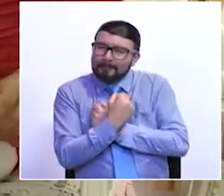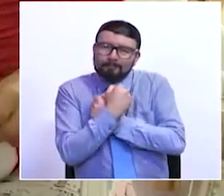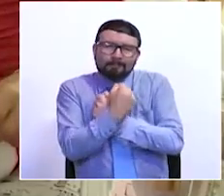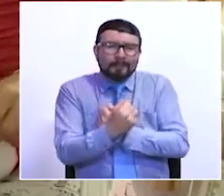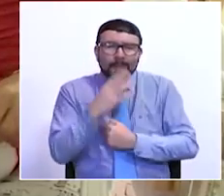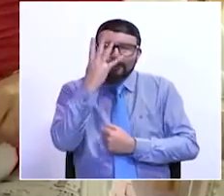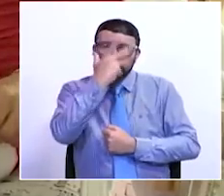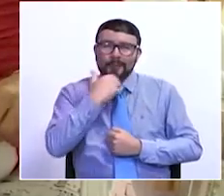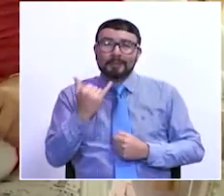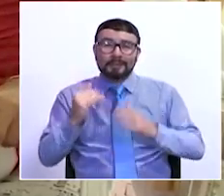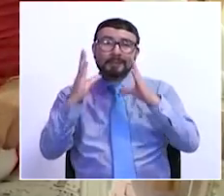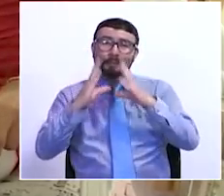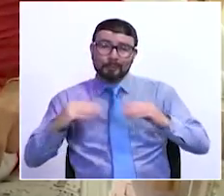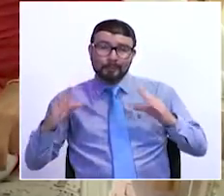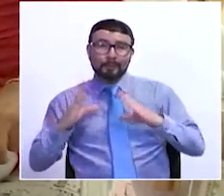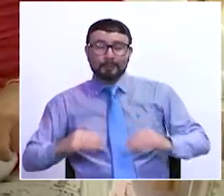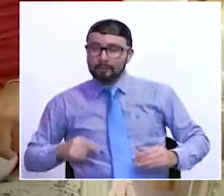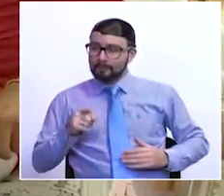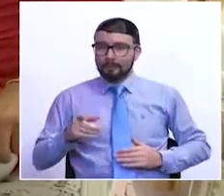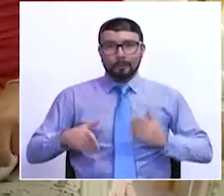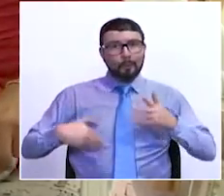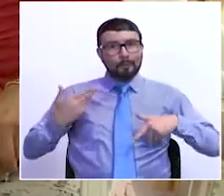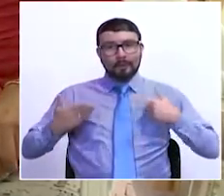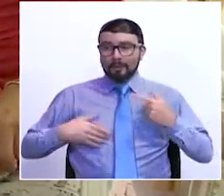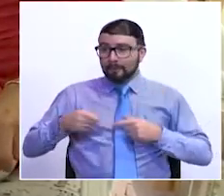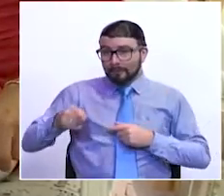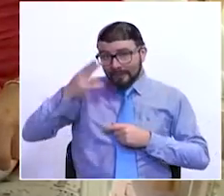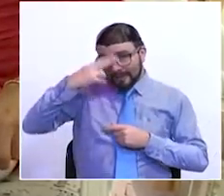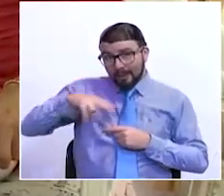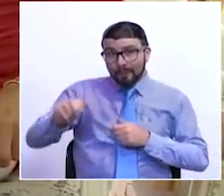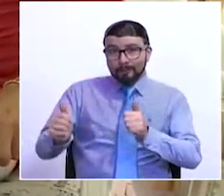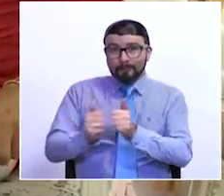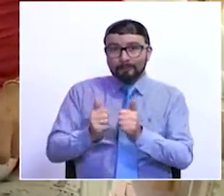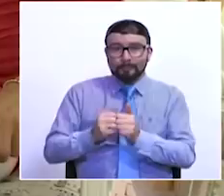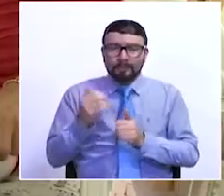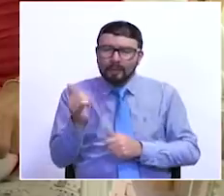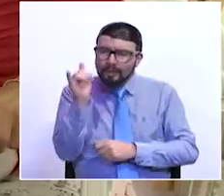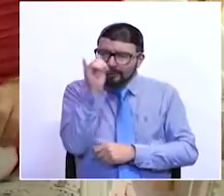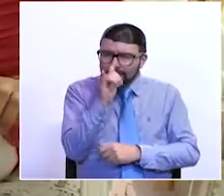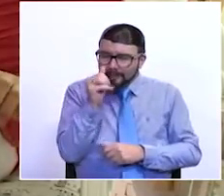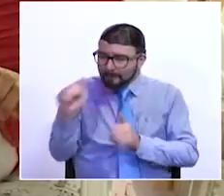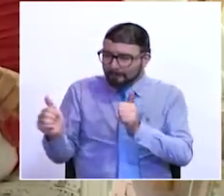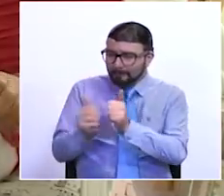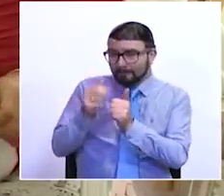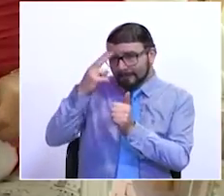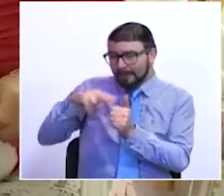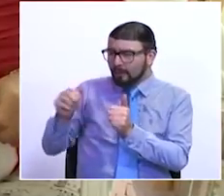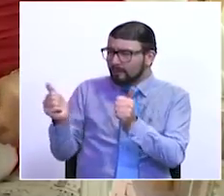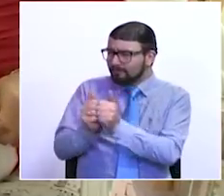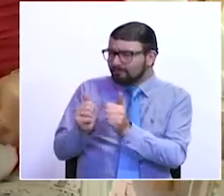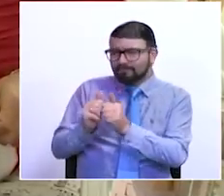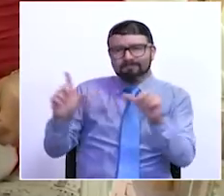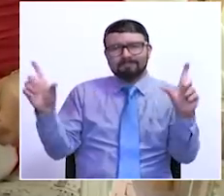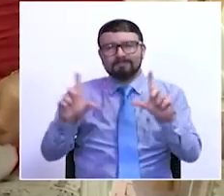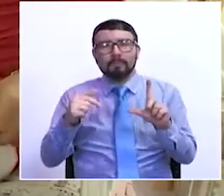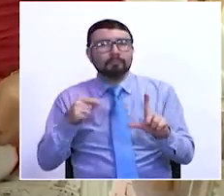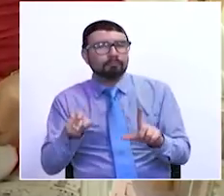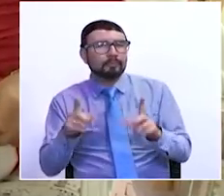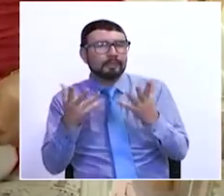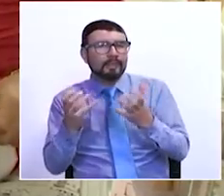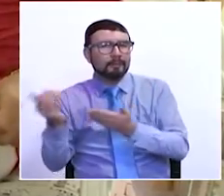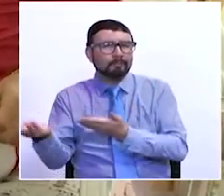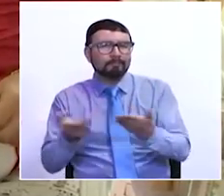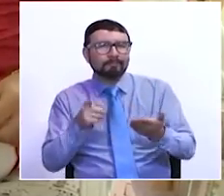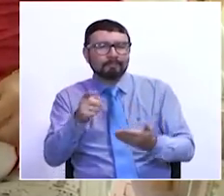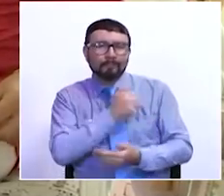qué más alegría que poder grabar con mi hijo, qué satisfacción tan grande este tema. Y quiero pues darle la bienvenida,